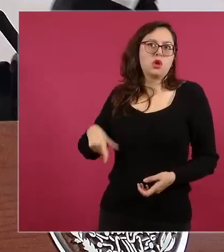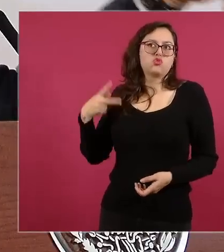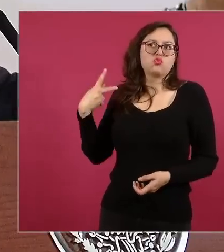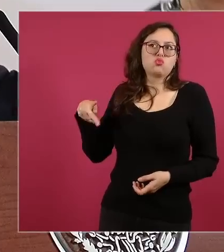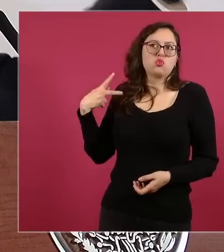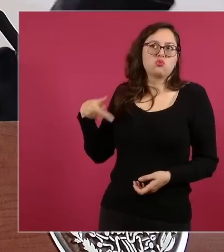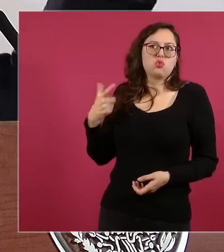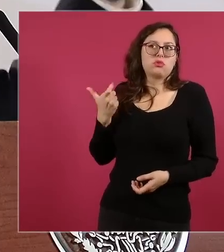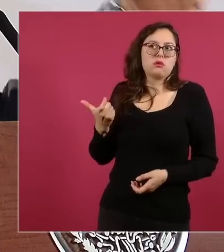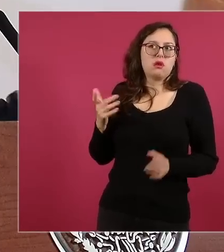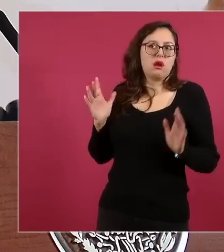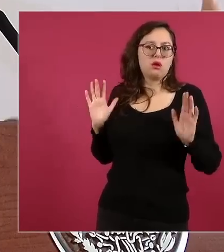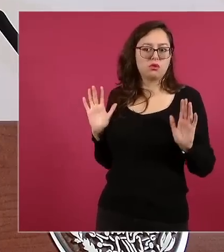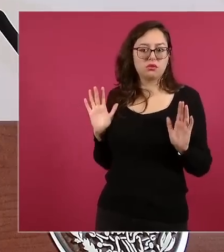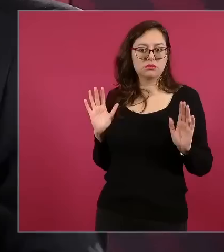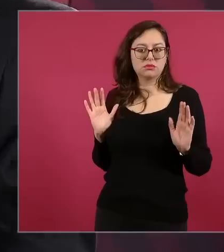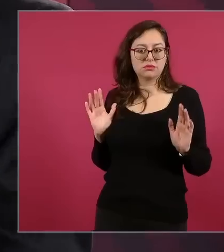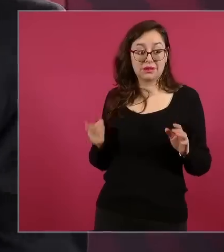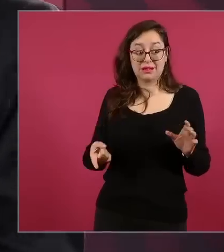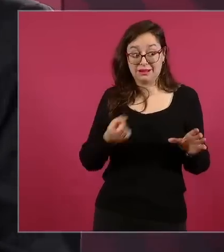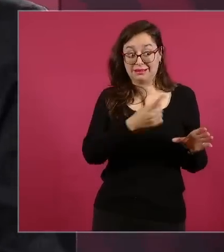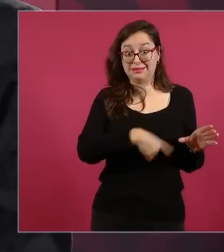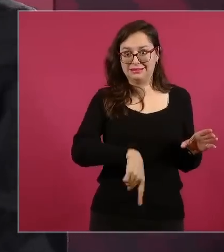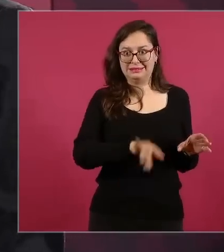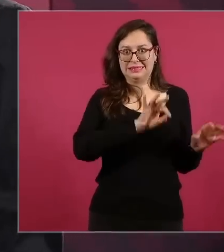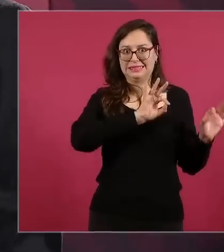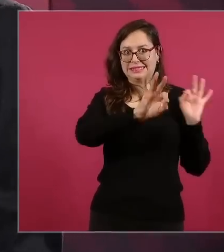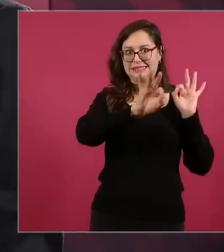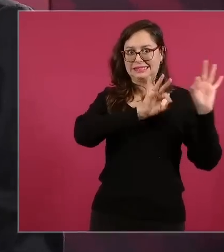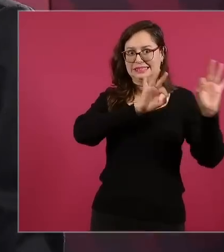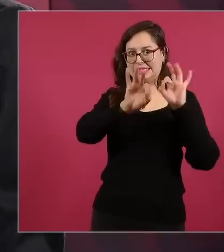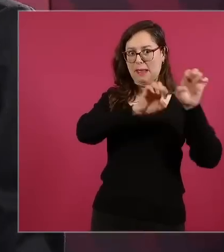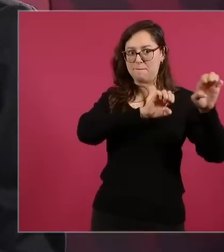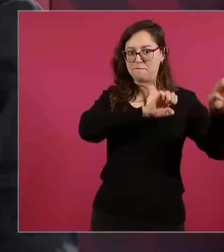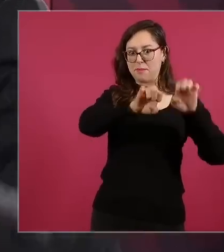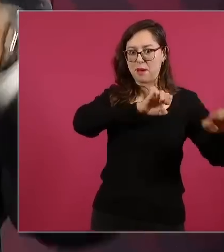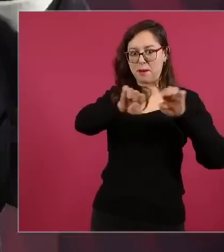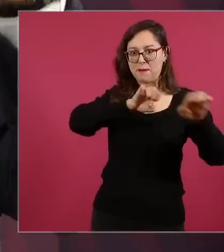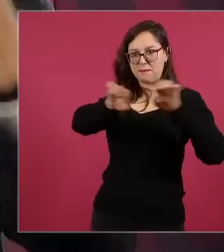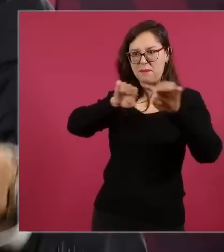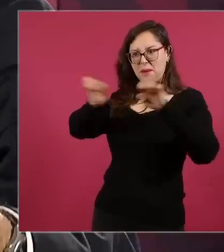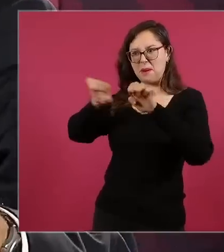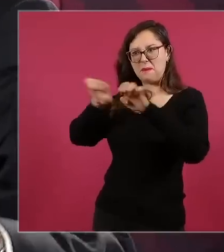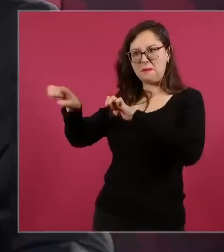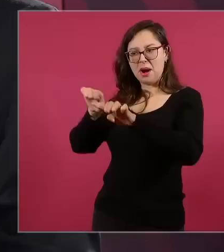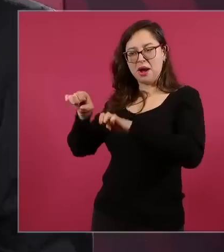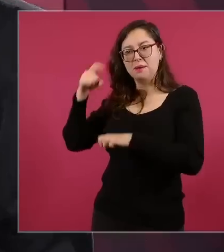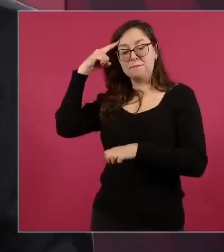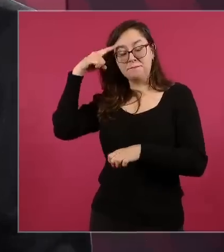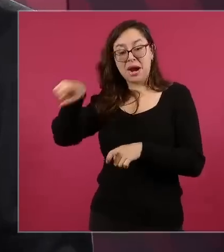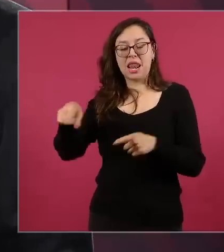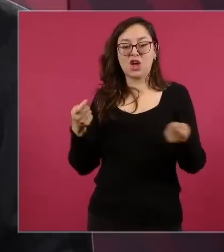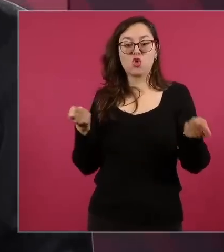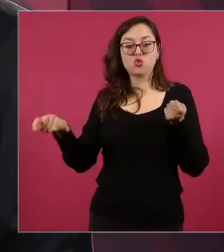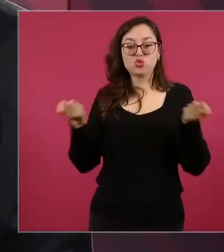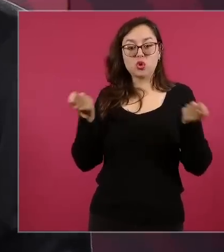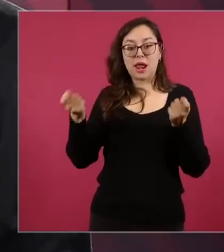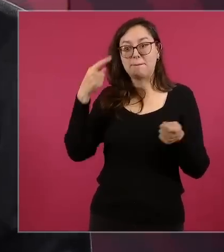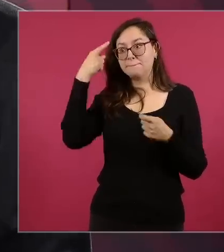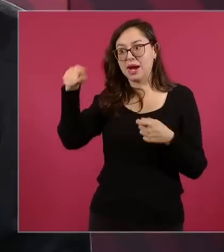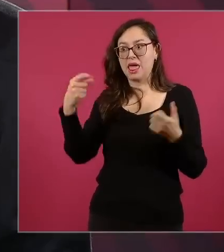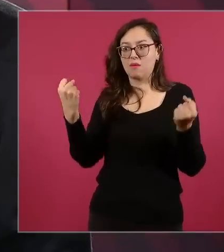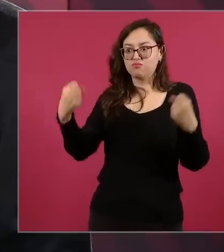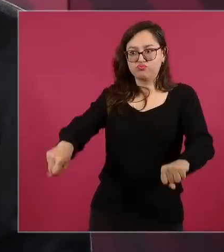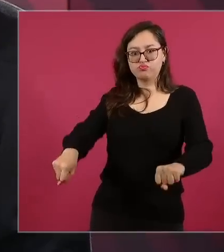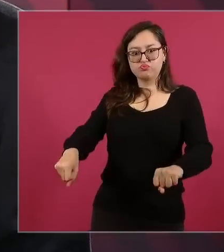que fueron creando para mantener un régimen